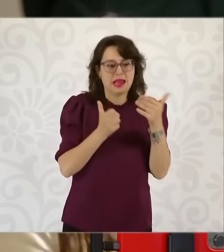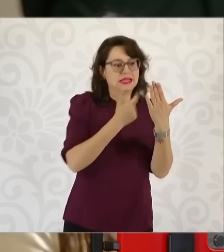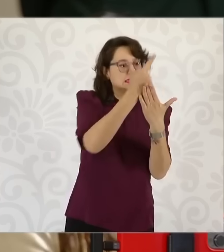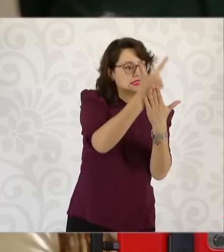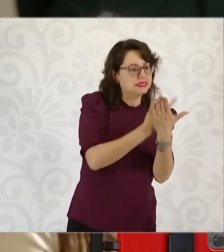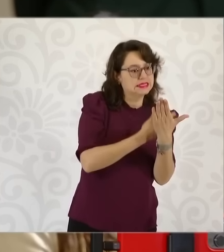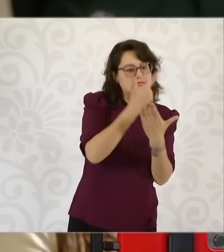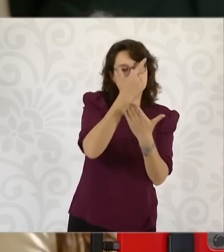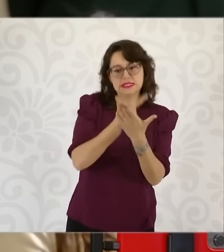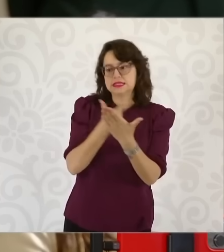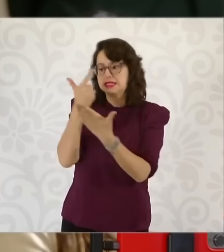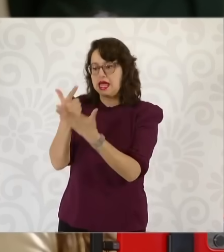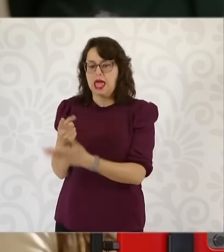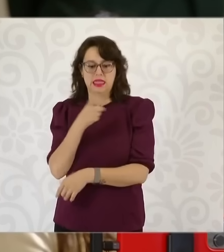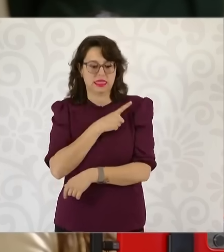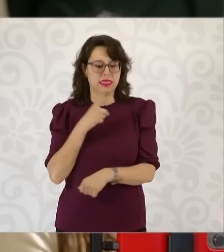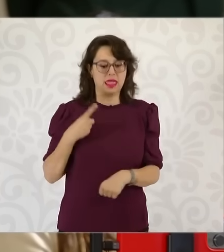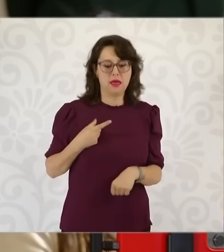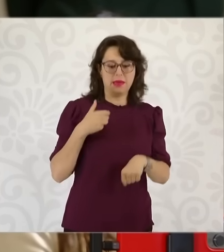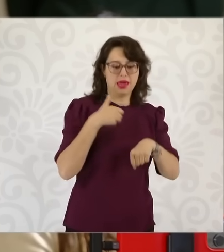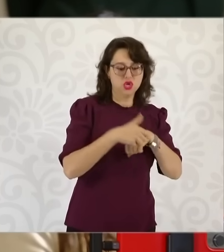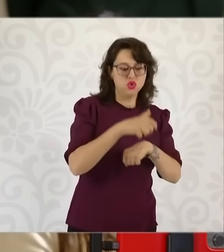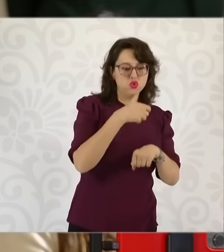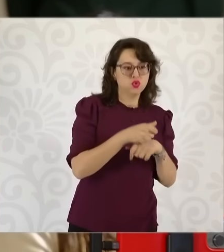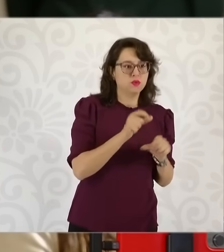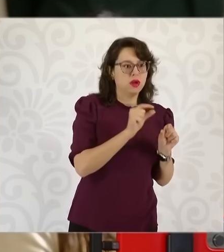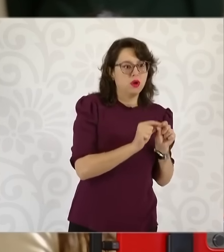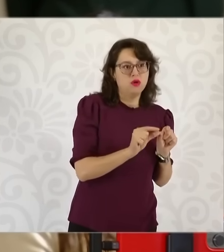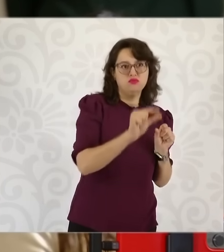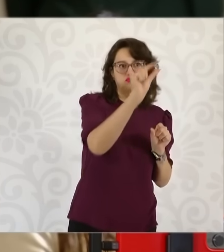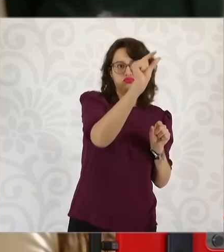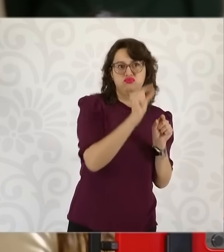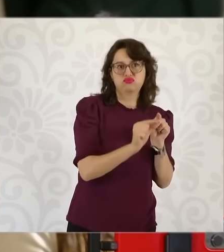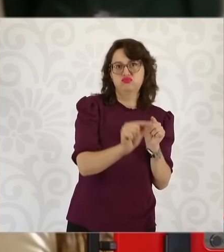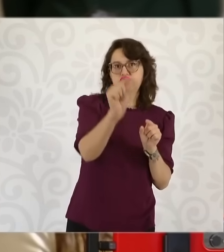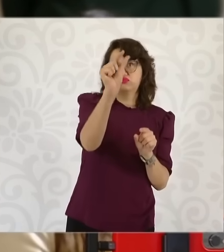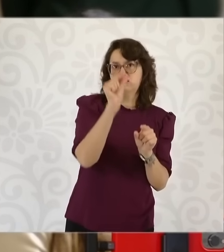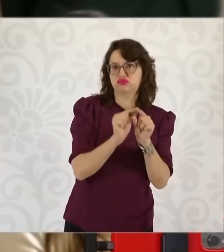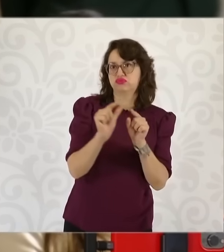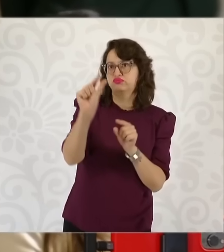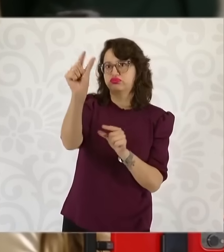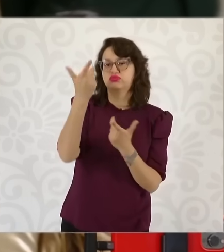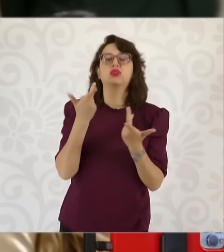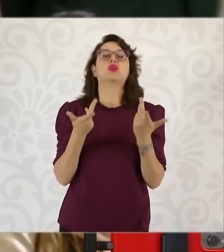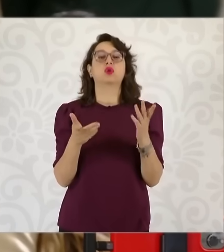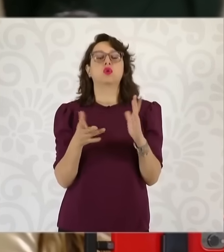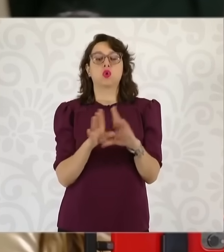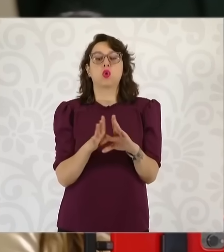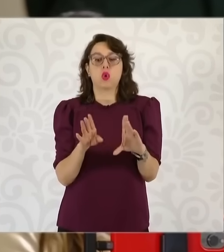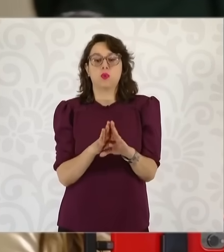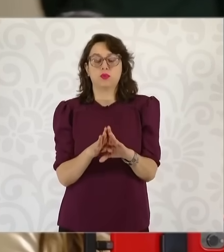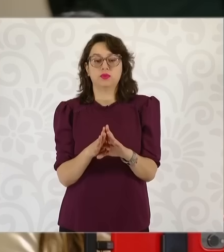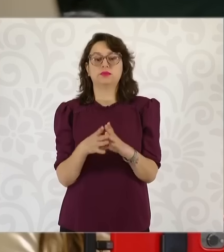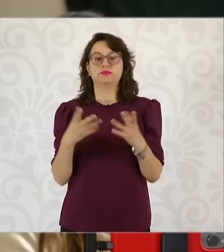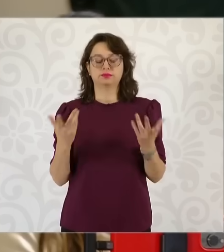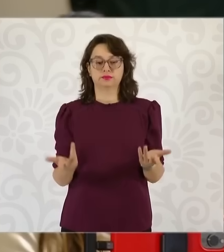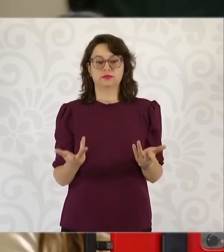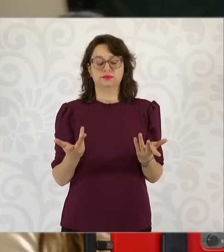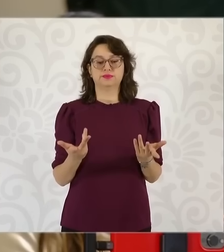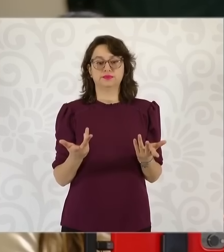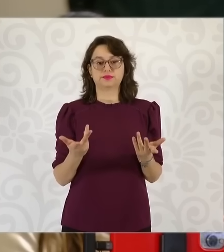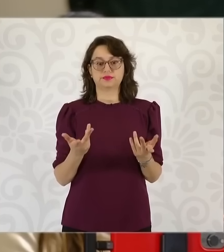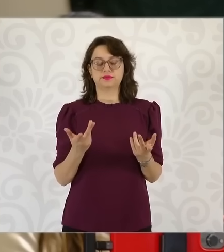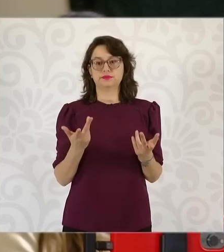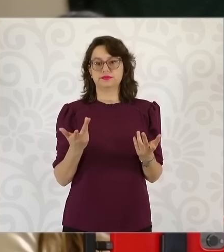pues apuntar estos números de los candidatos y candidatas. Preguntarle también pues cómo ha visto todo